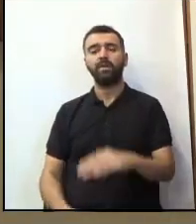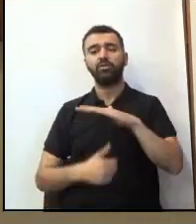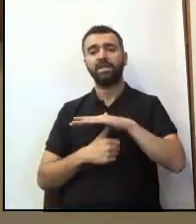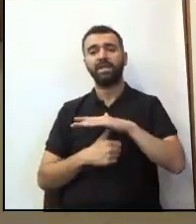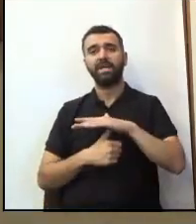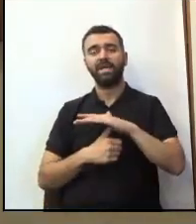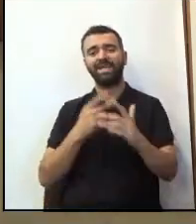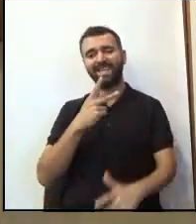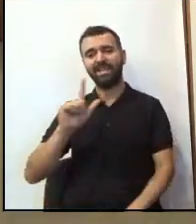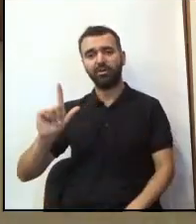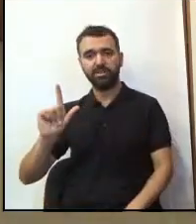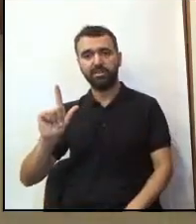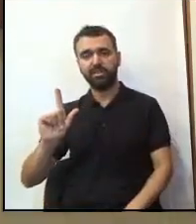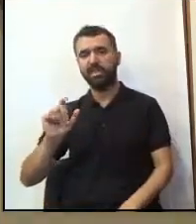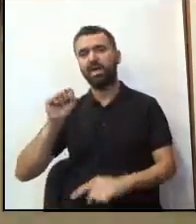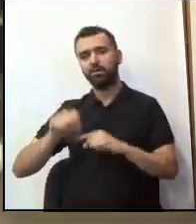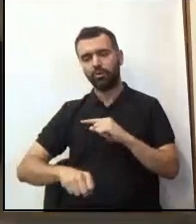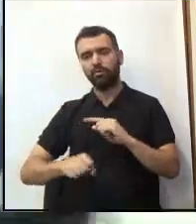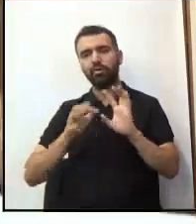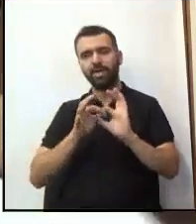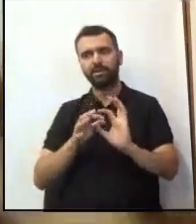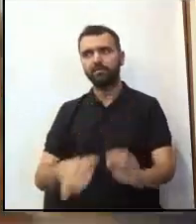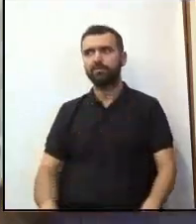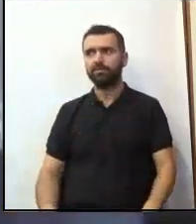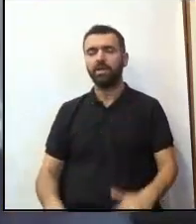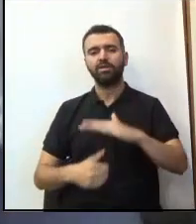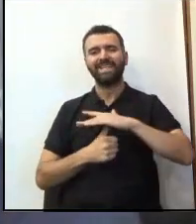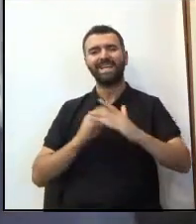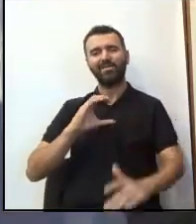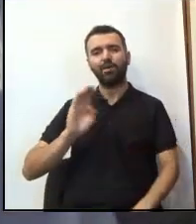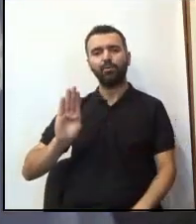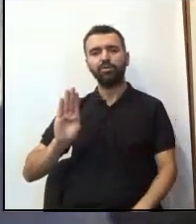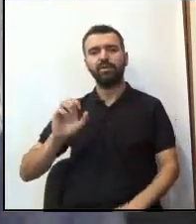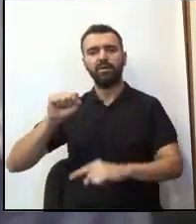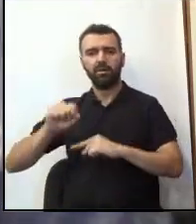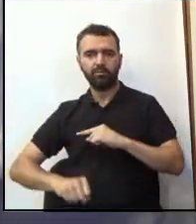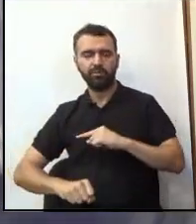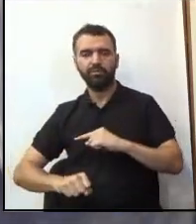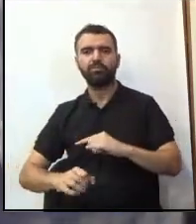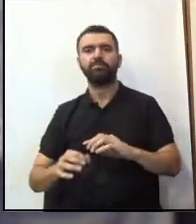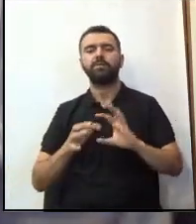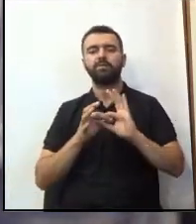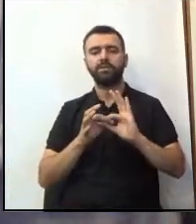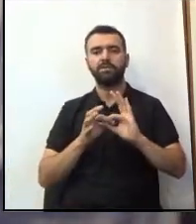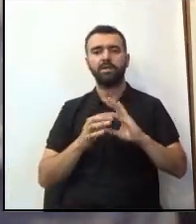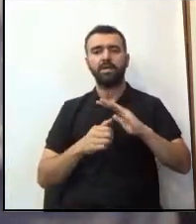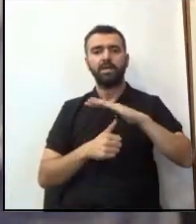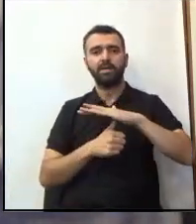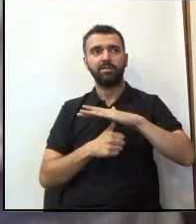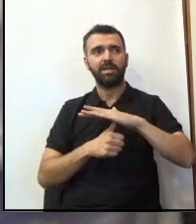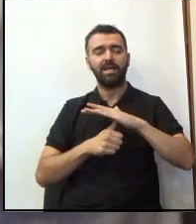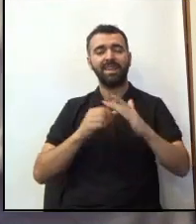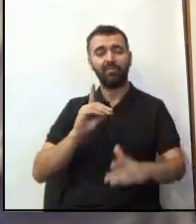Concejala Lorenzini. Apruebo, Cerita, gracias. Gracias. Concejal Brodsky. Apruebo. Gracias. Concejala Carballo.